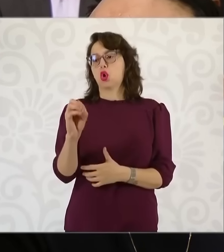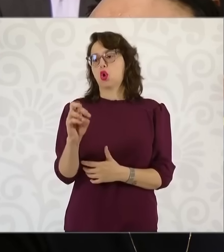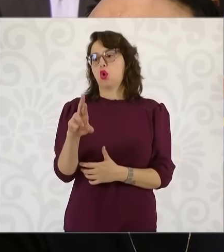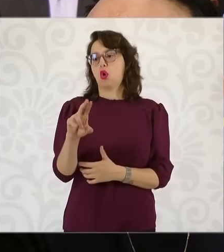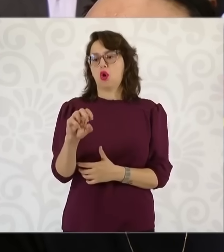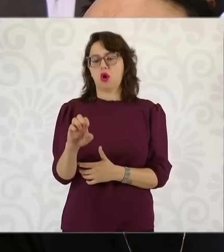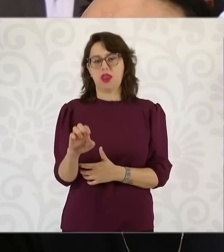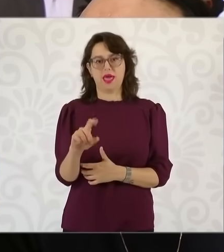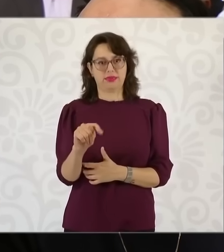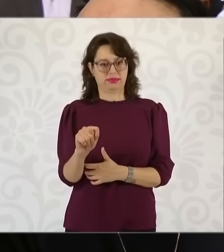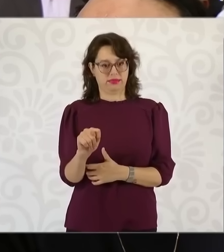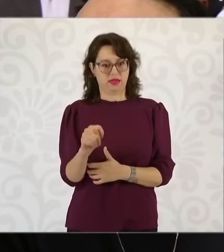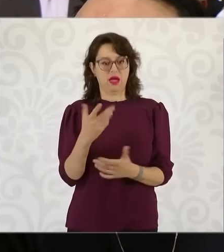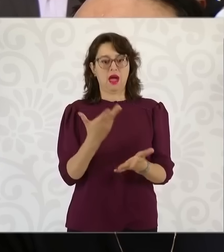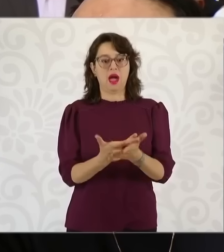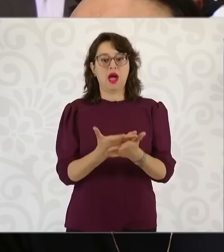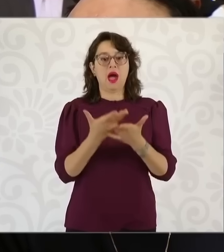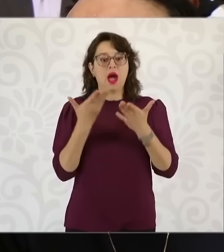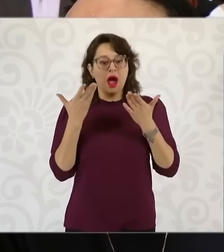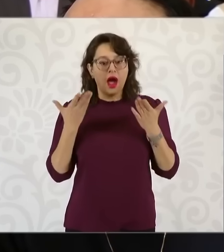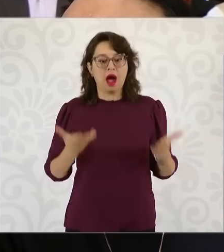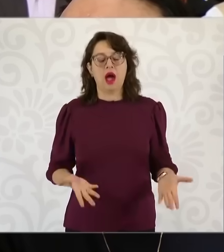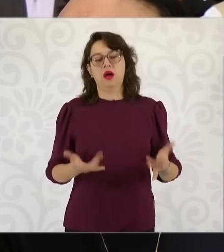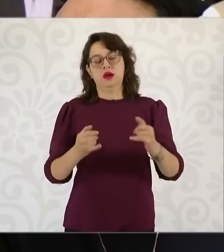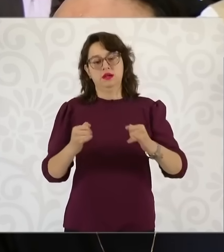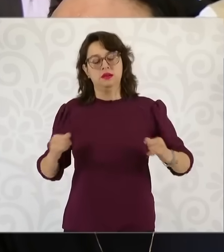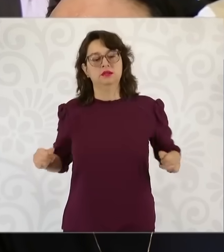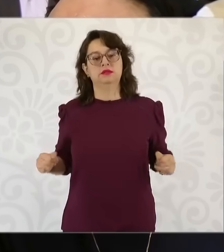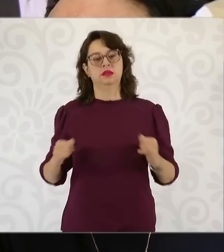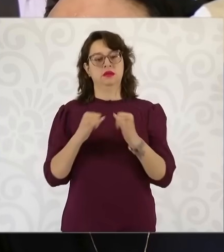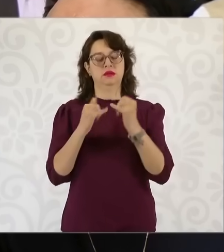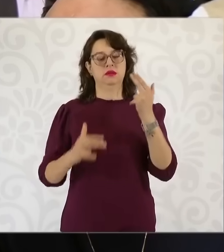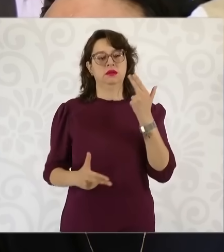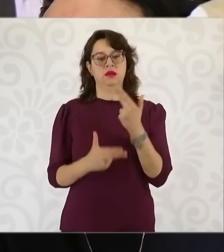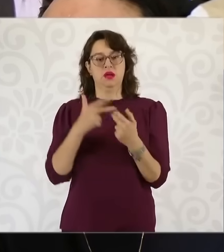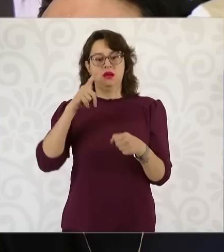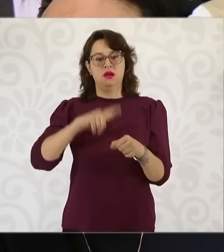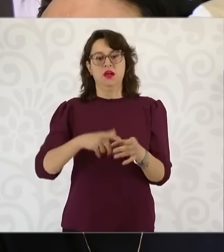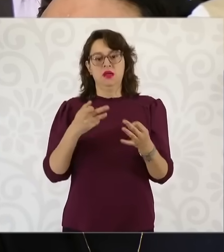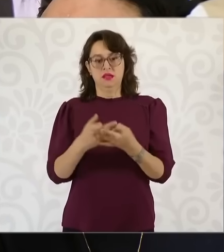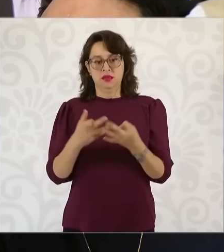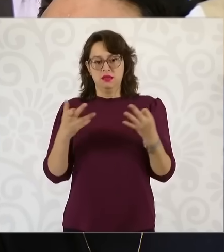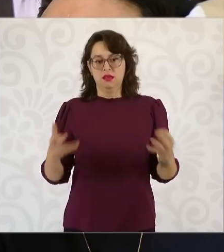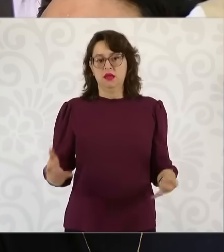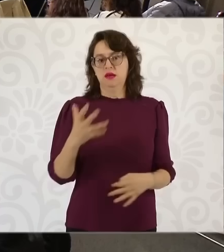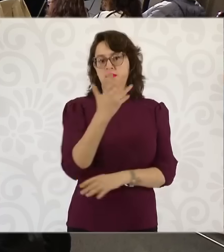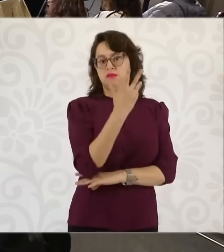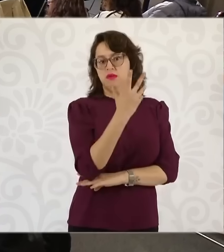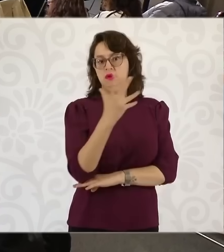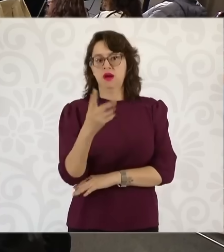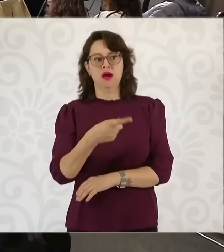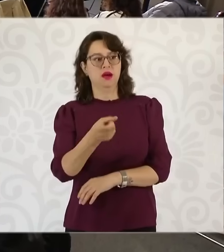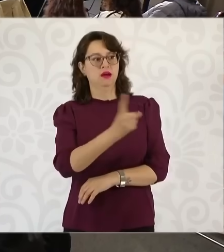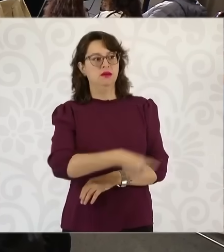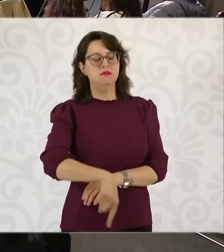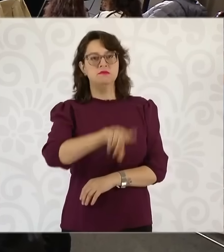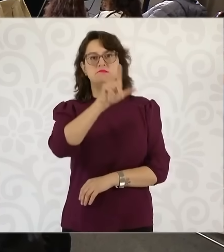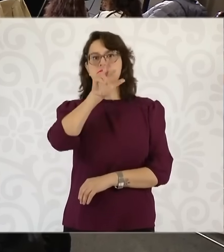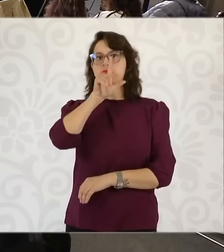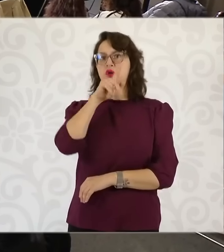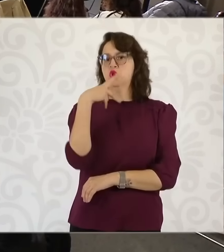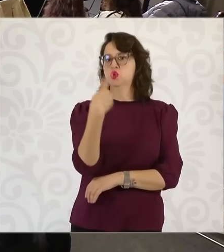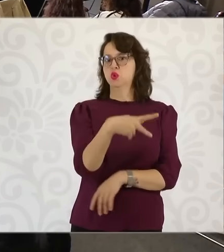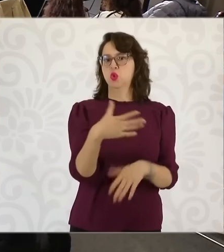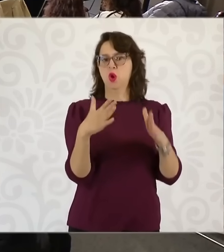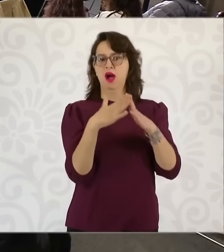pues bueno, es el Instituto Nacional del Suelo Sustentable y están pues en riesgo de perder sus viviendas, su